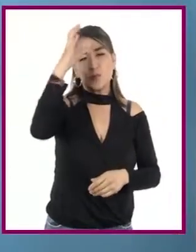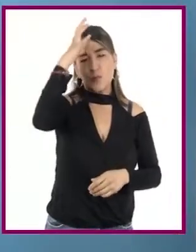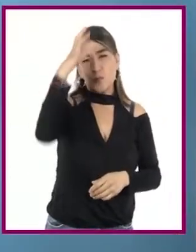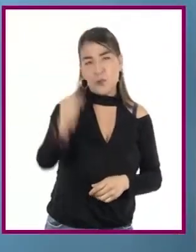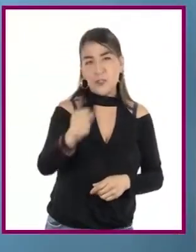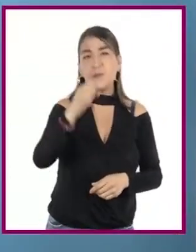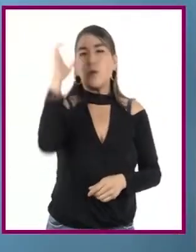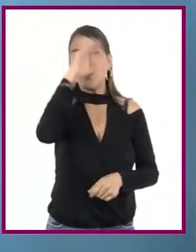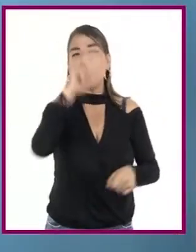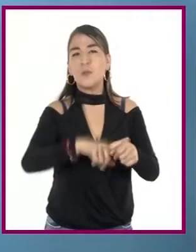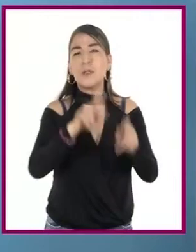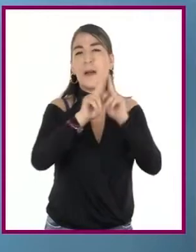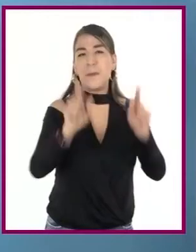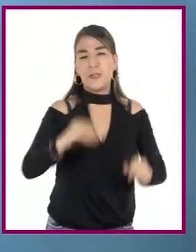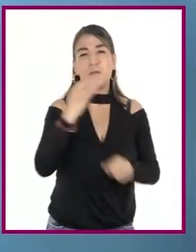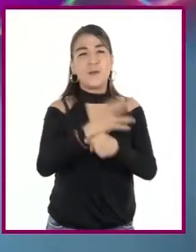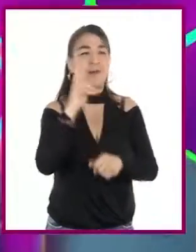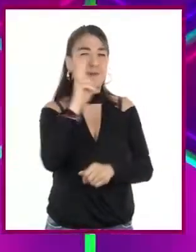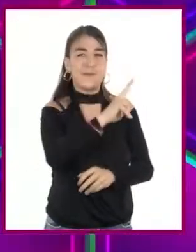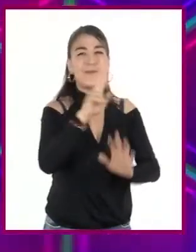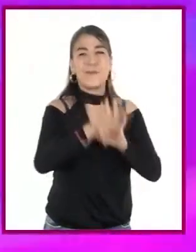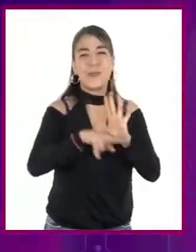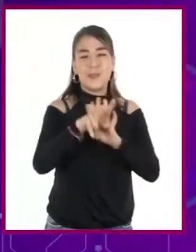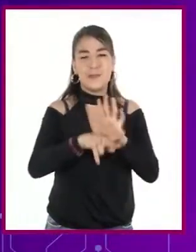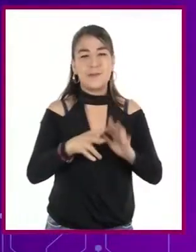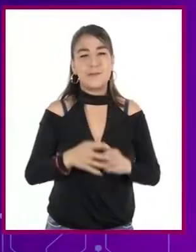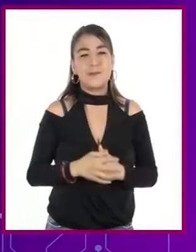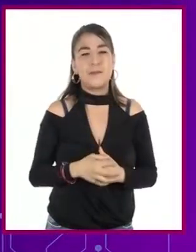veamos y escuchemos el siguiente video.